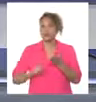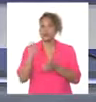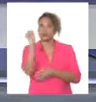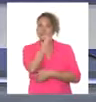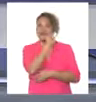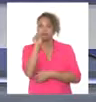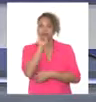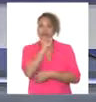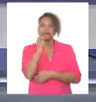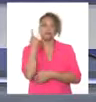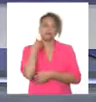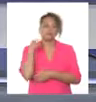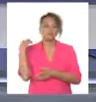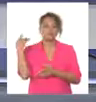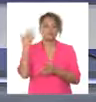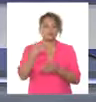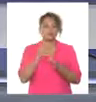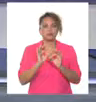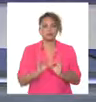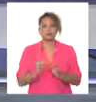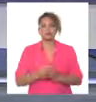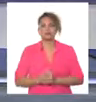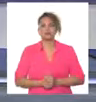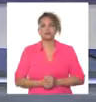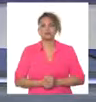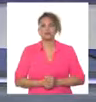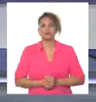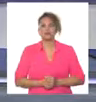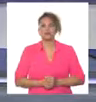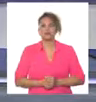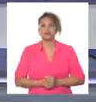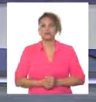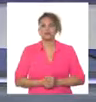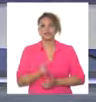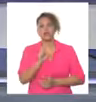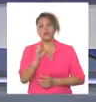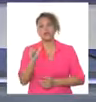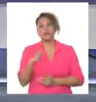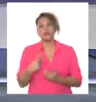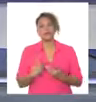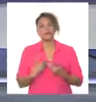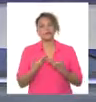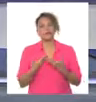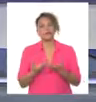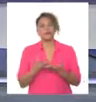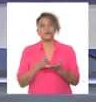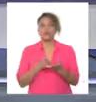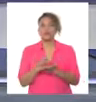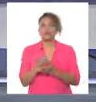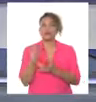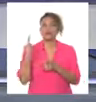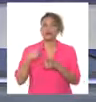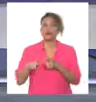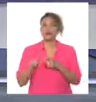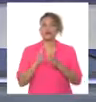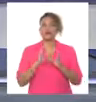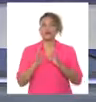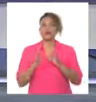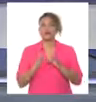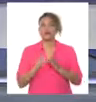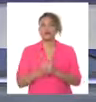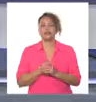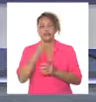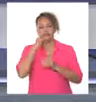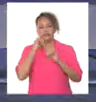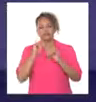Marta Emilia Valdés González. Sirvan estas palabras para darle paso al segmento cultural en la emisión estelar de